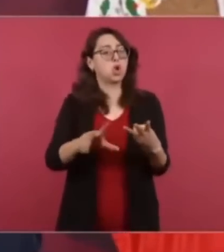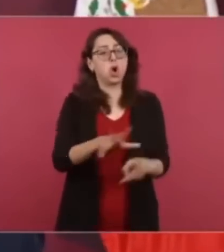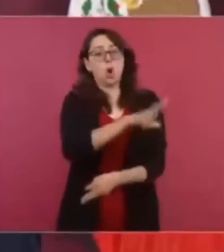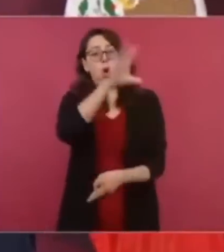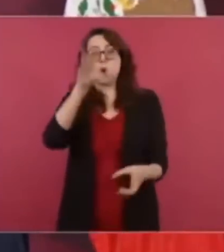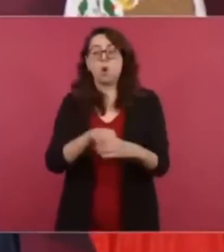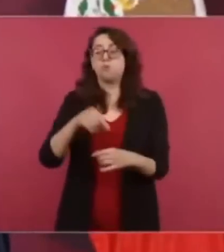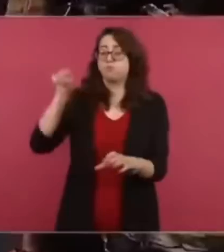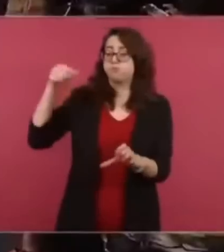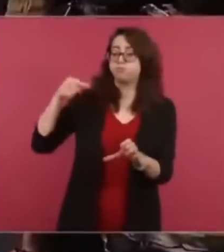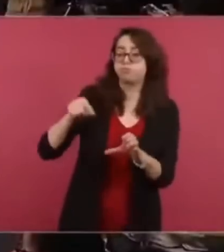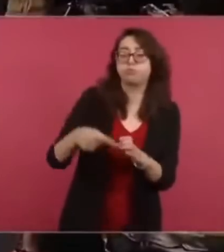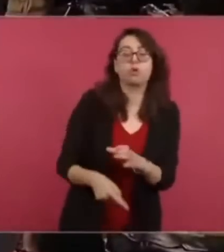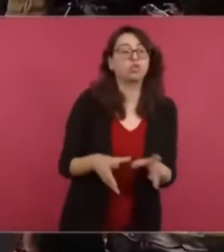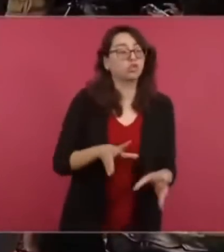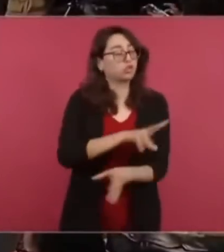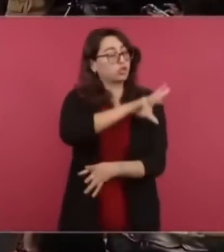perforación,